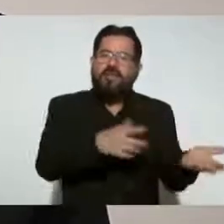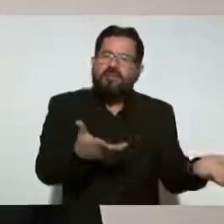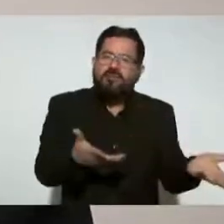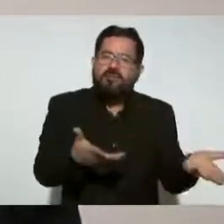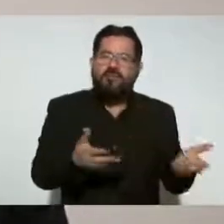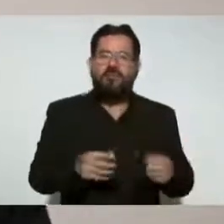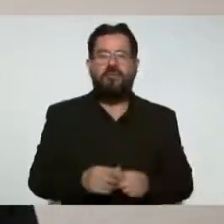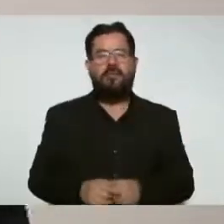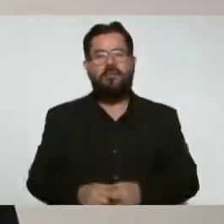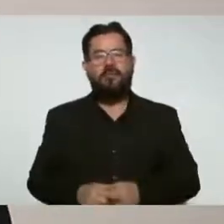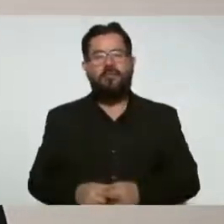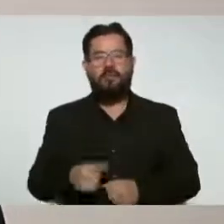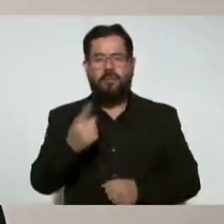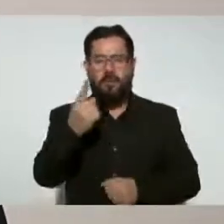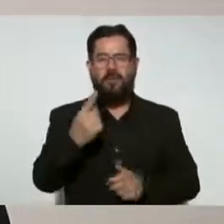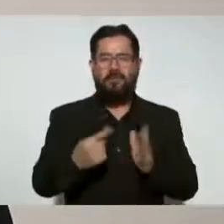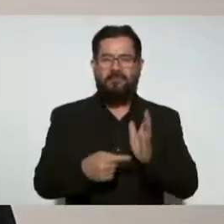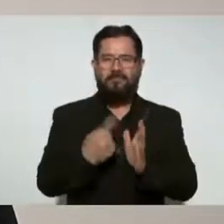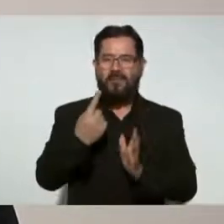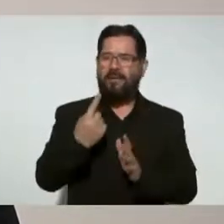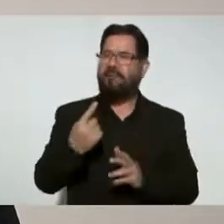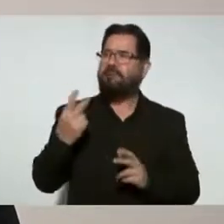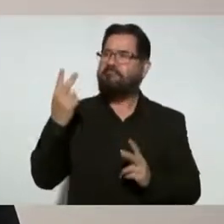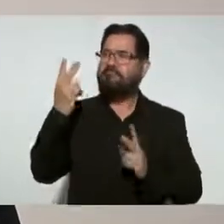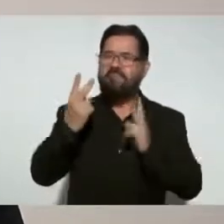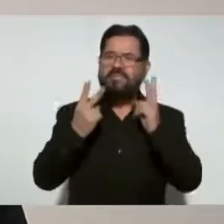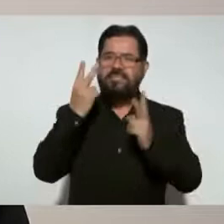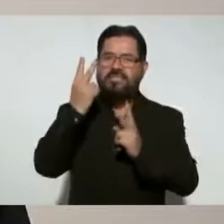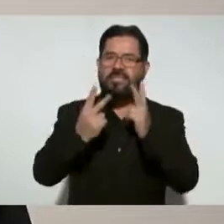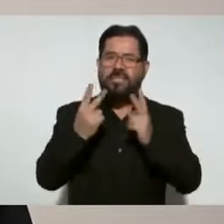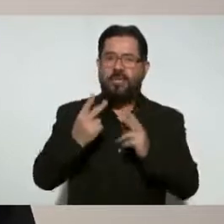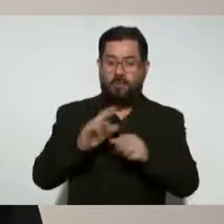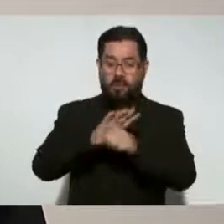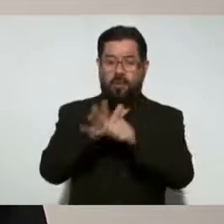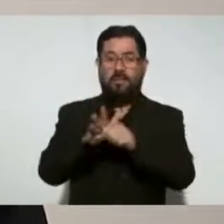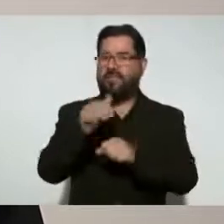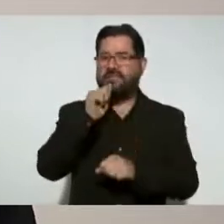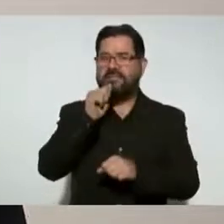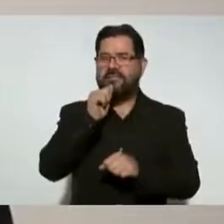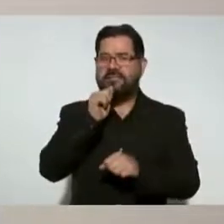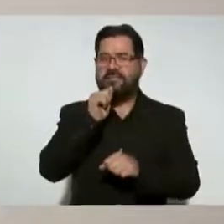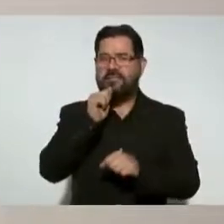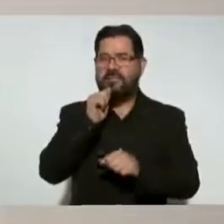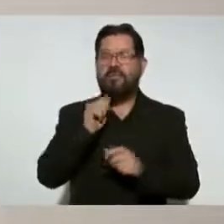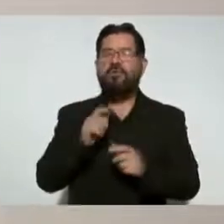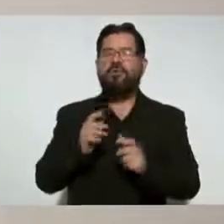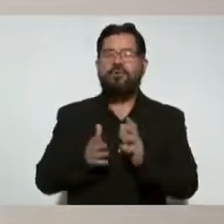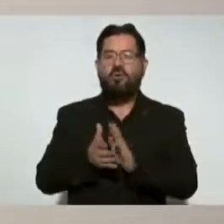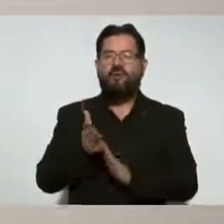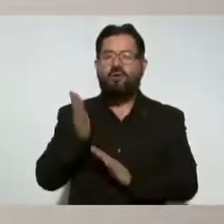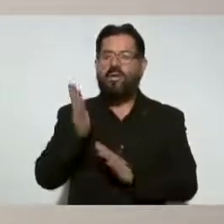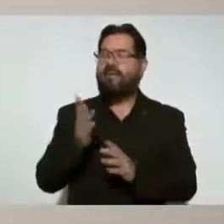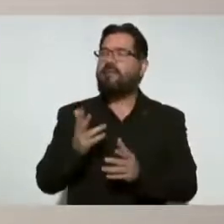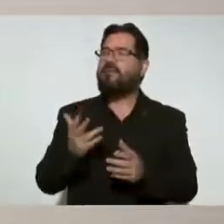En una primera gira que hicimos antes del COVID por hospitales del IMSS Bienestar,